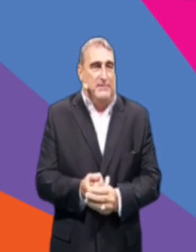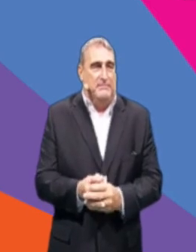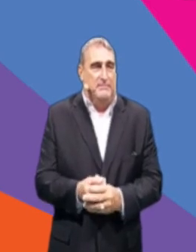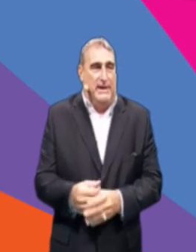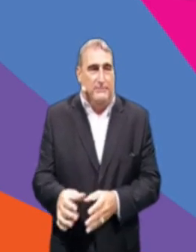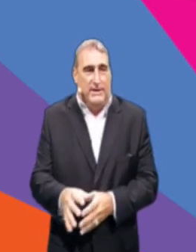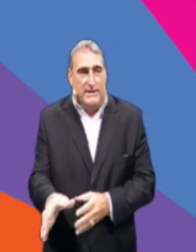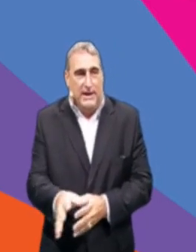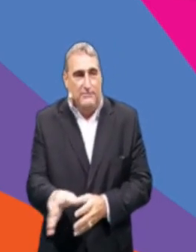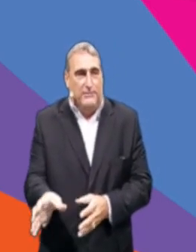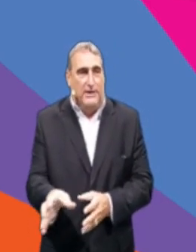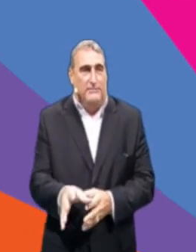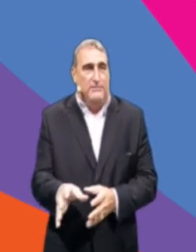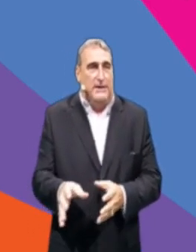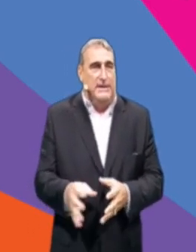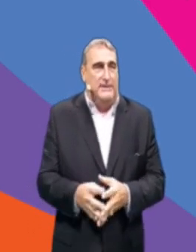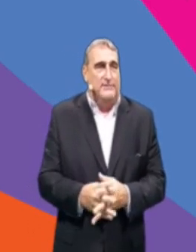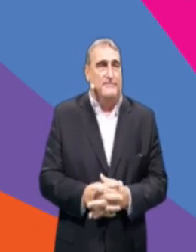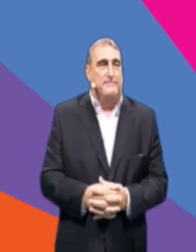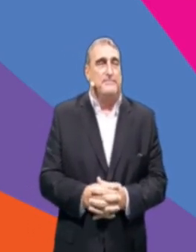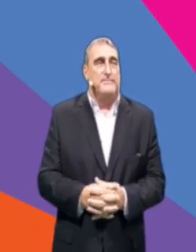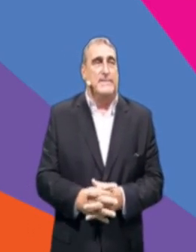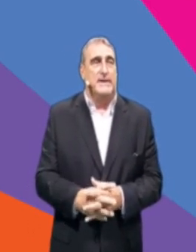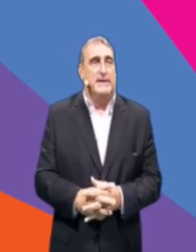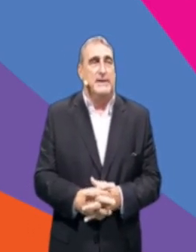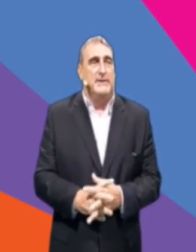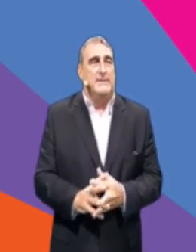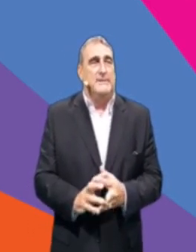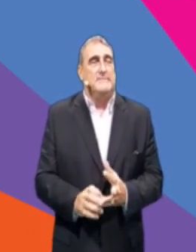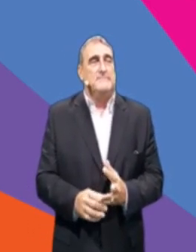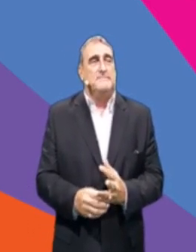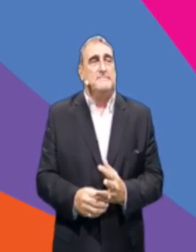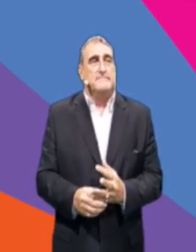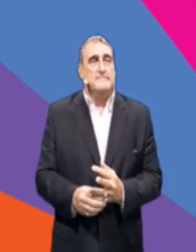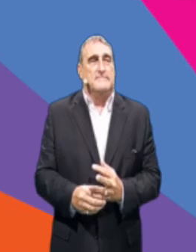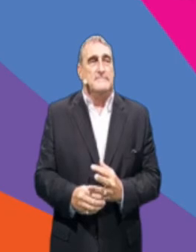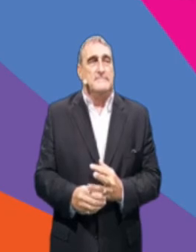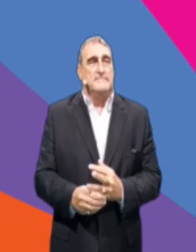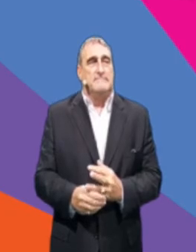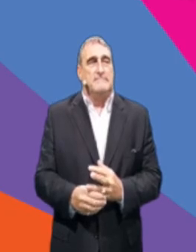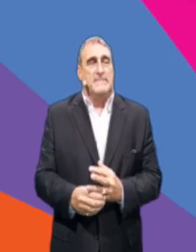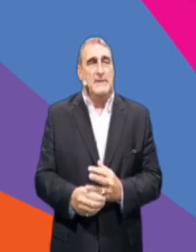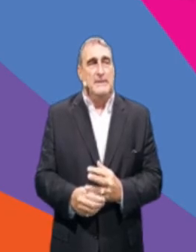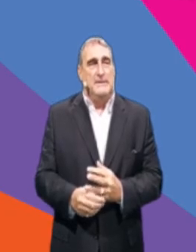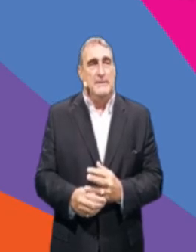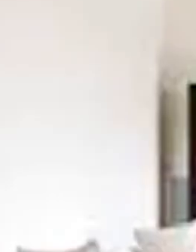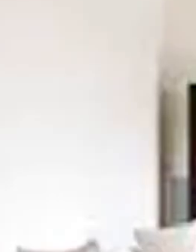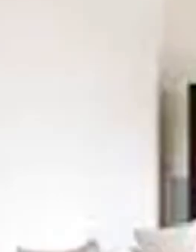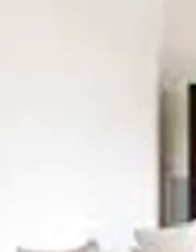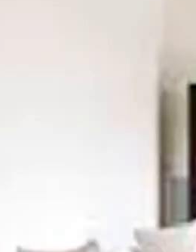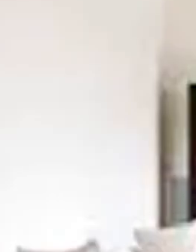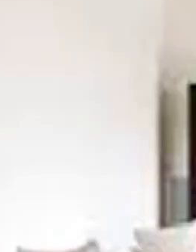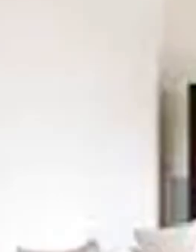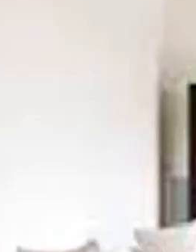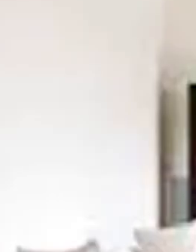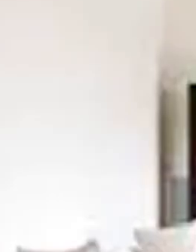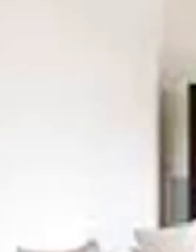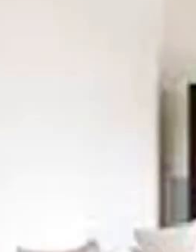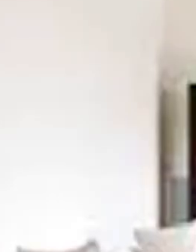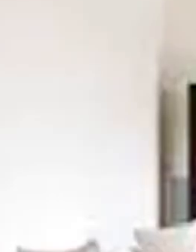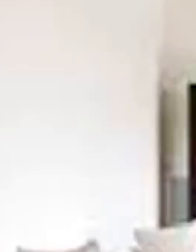también, para algunos candidatos. ¿Y qué sé yo? Sin ofenderlo, si Cachi Martínez quiere